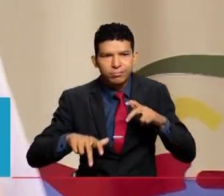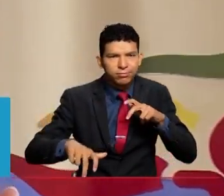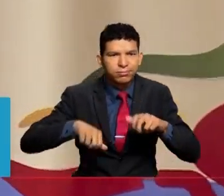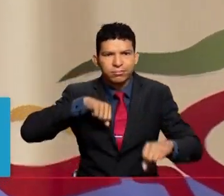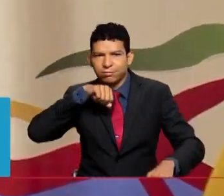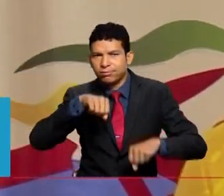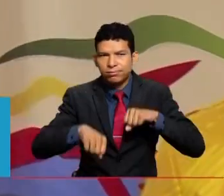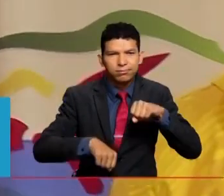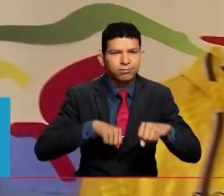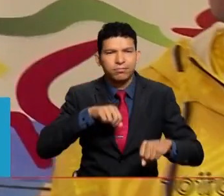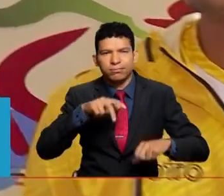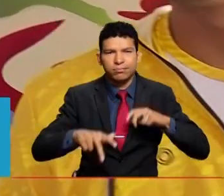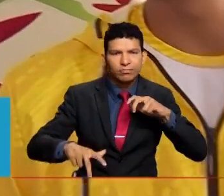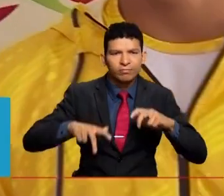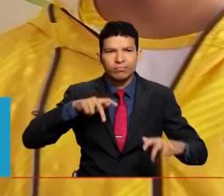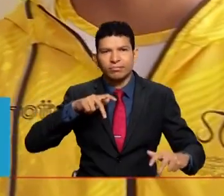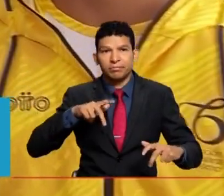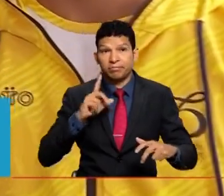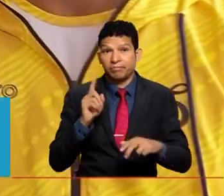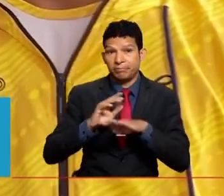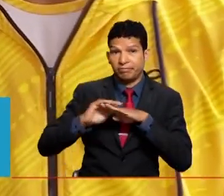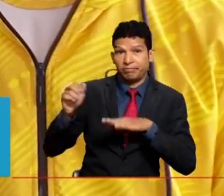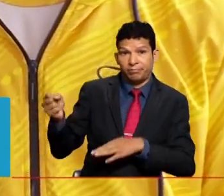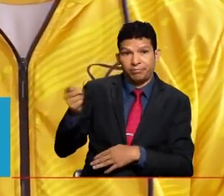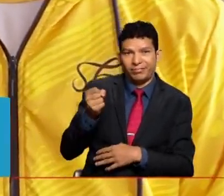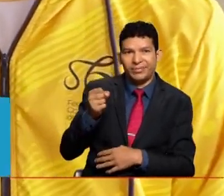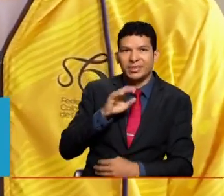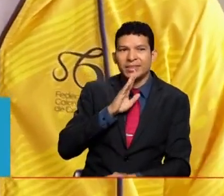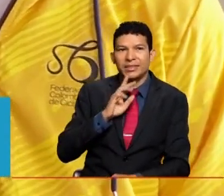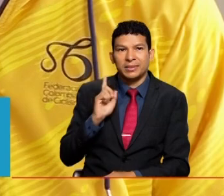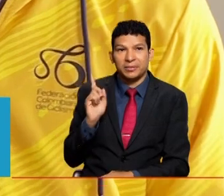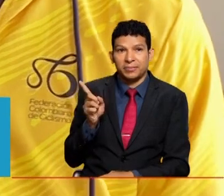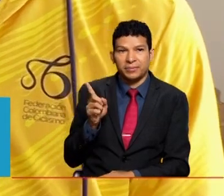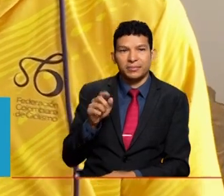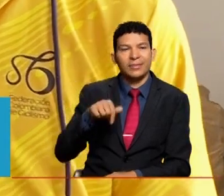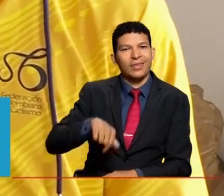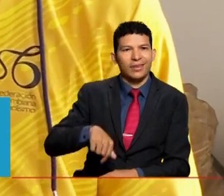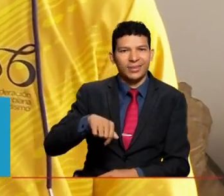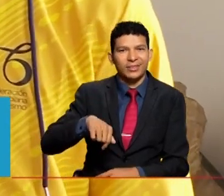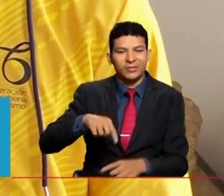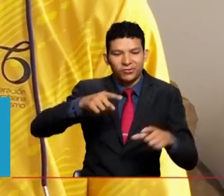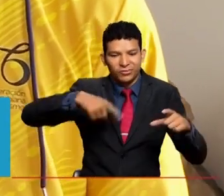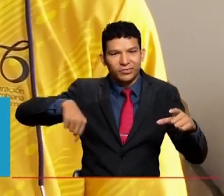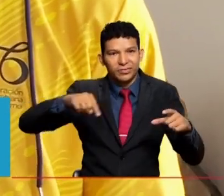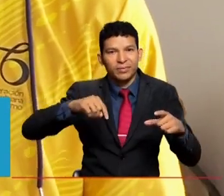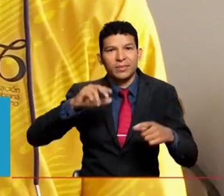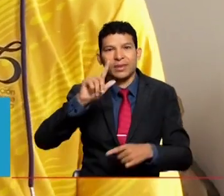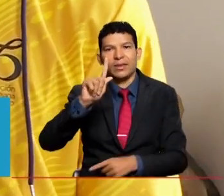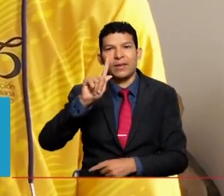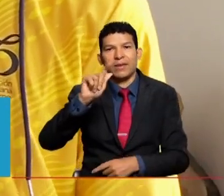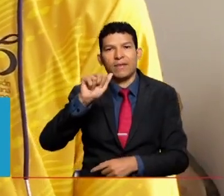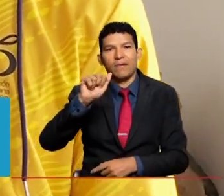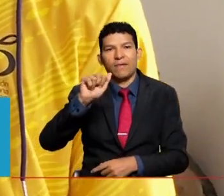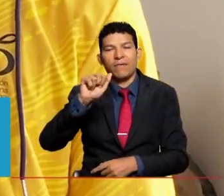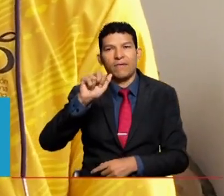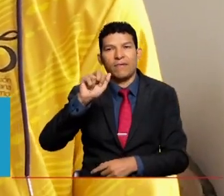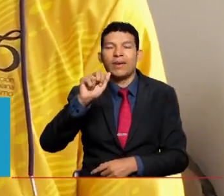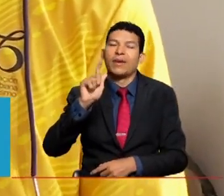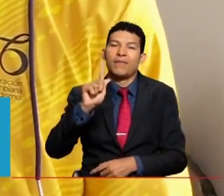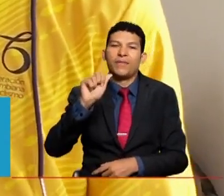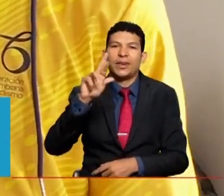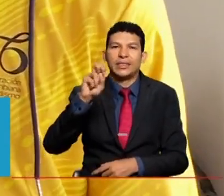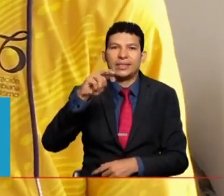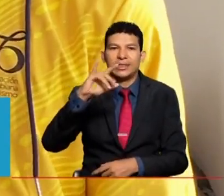y tenemos un gran invitado, una de las grandes figuras de esta Selección Colombia de ciclismo de pista, Francisco Jaramillo Pacho, como le dicen popularmente. Bueno,